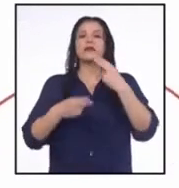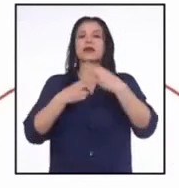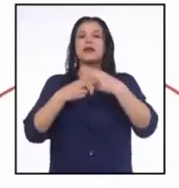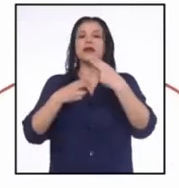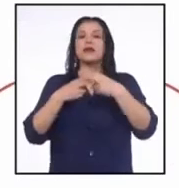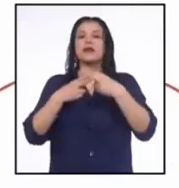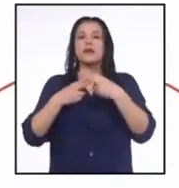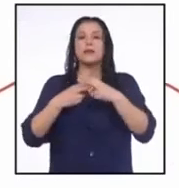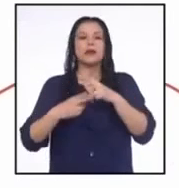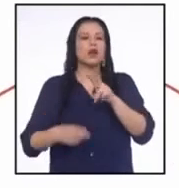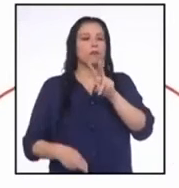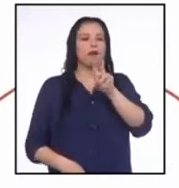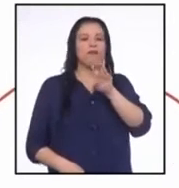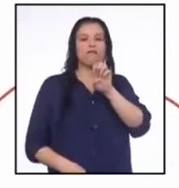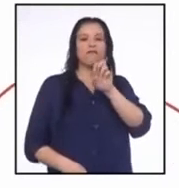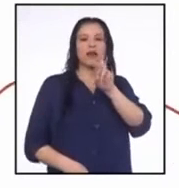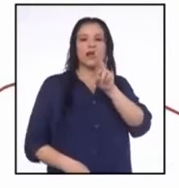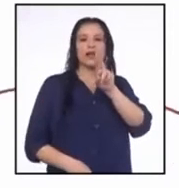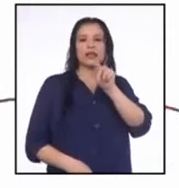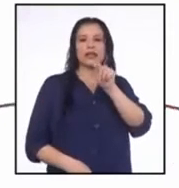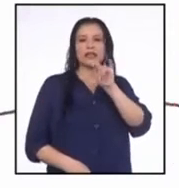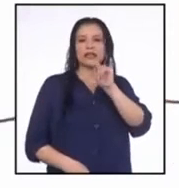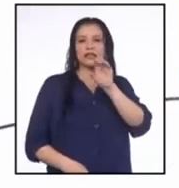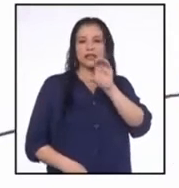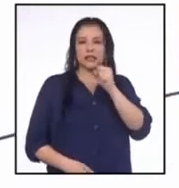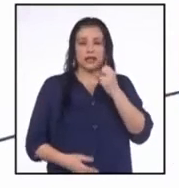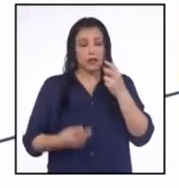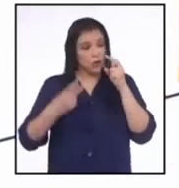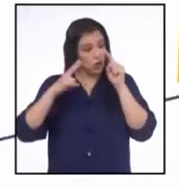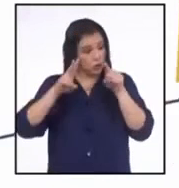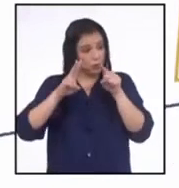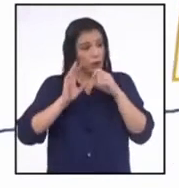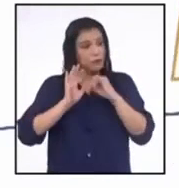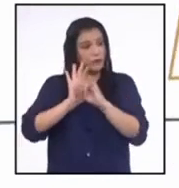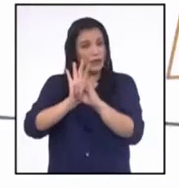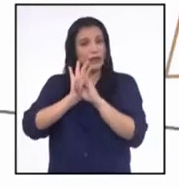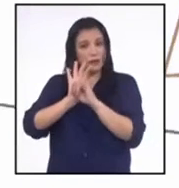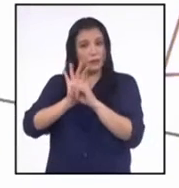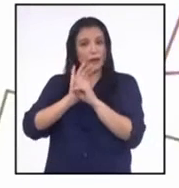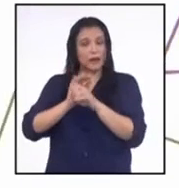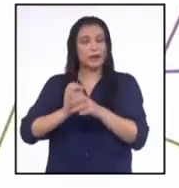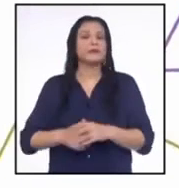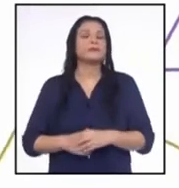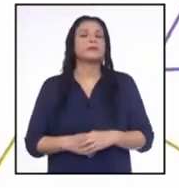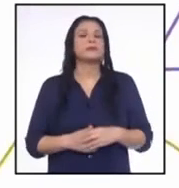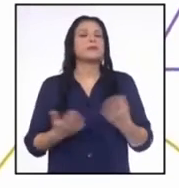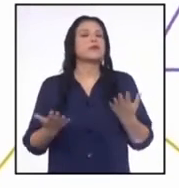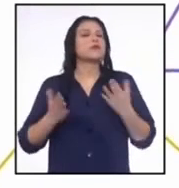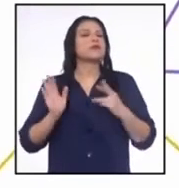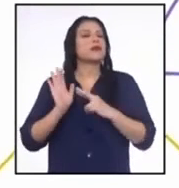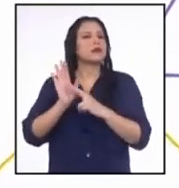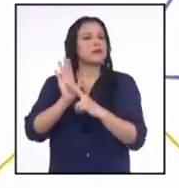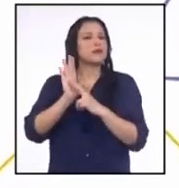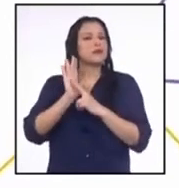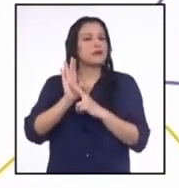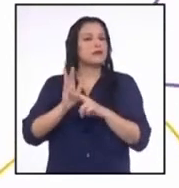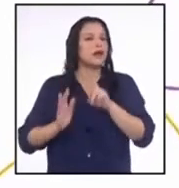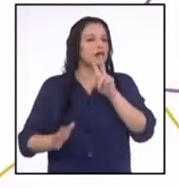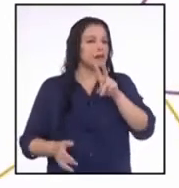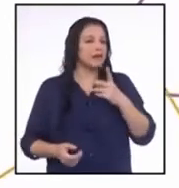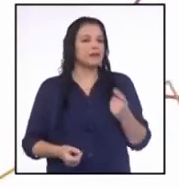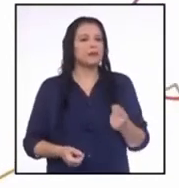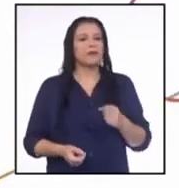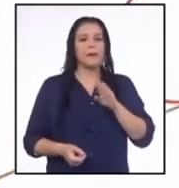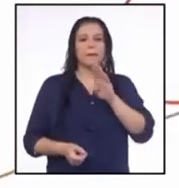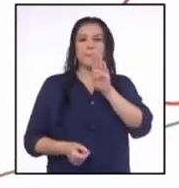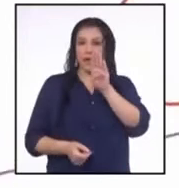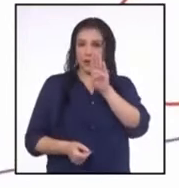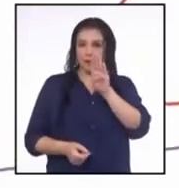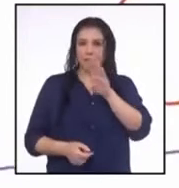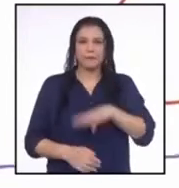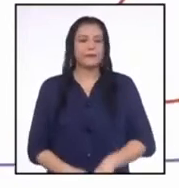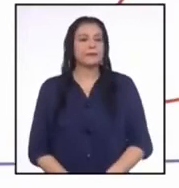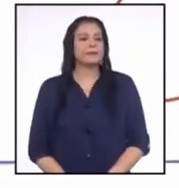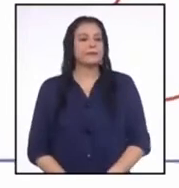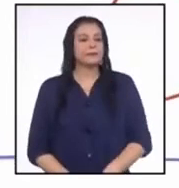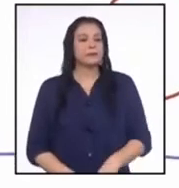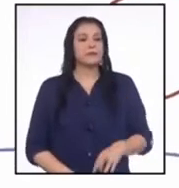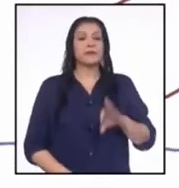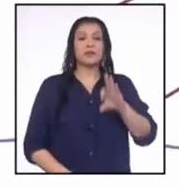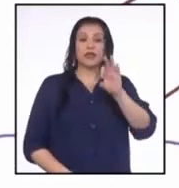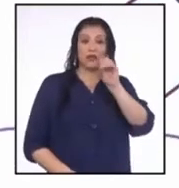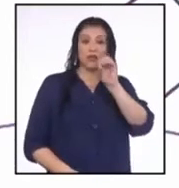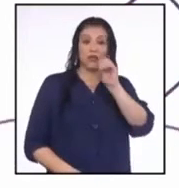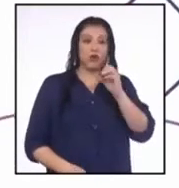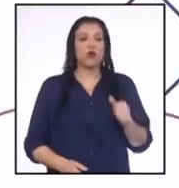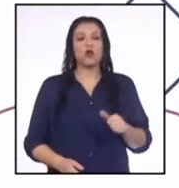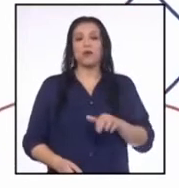conoce como vértice. Según vemos en la imagen, el vértice está representado por el punto B, el foco por